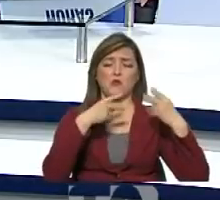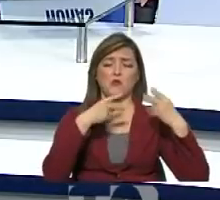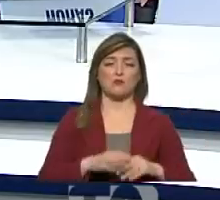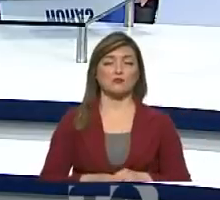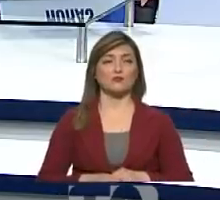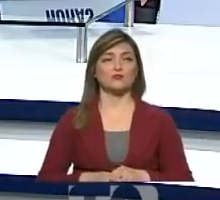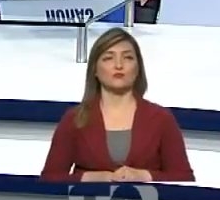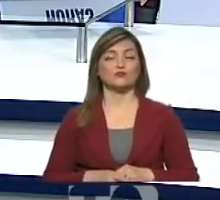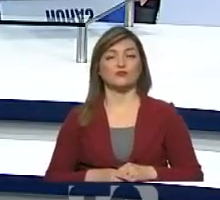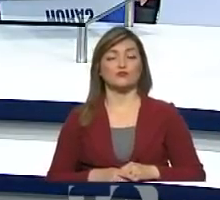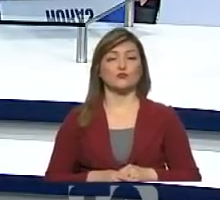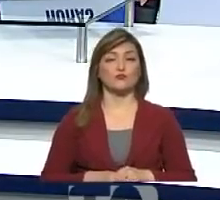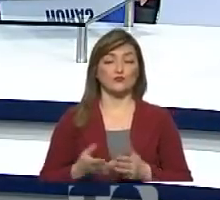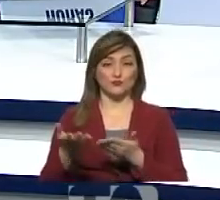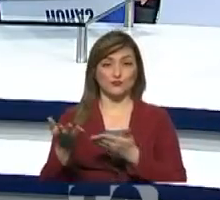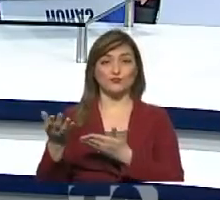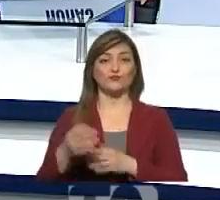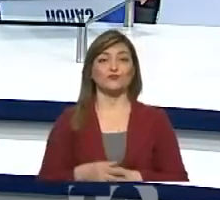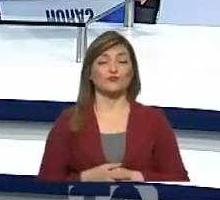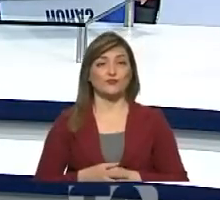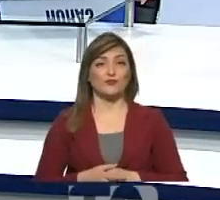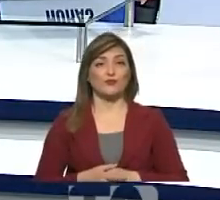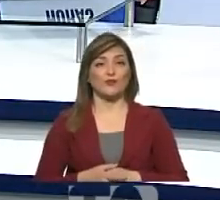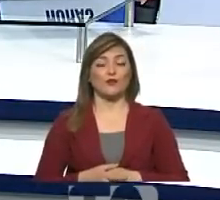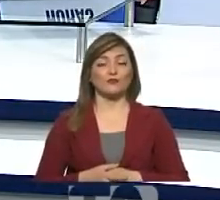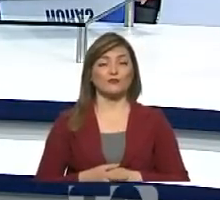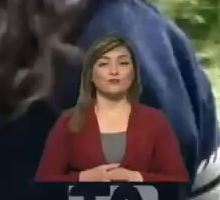viven. Y después de esta nota, viene enseguida Helen y Tomás.